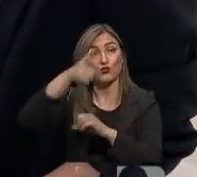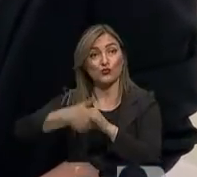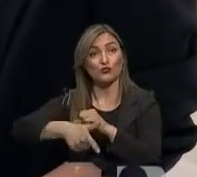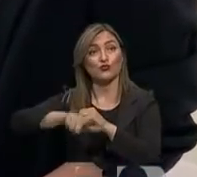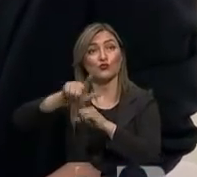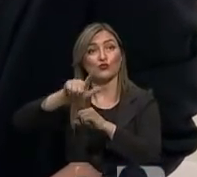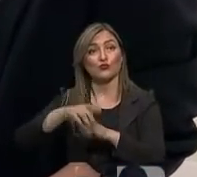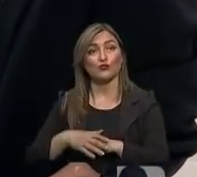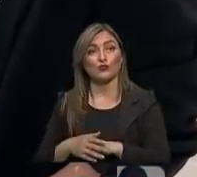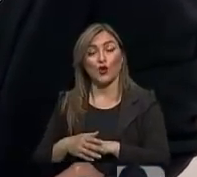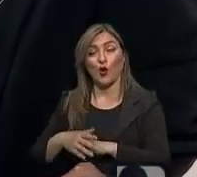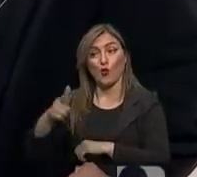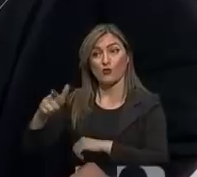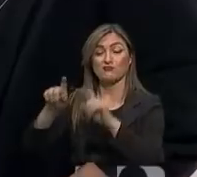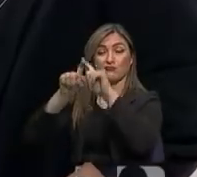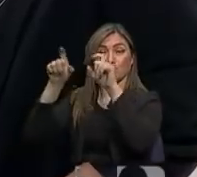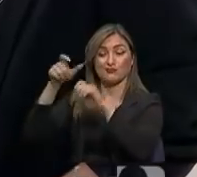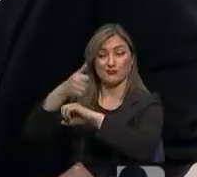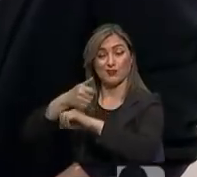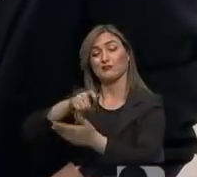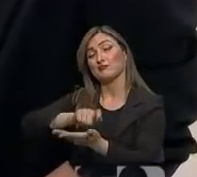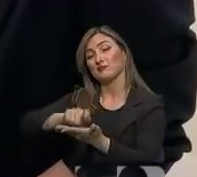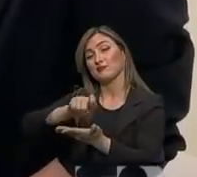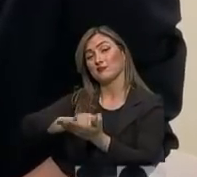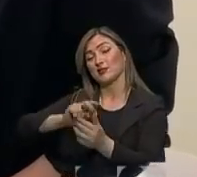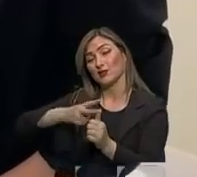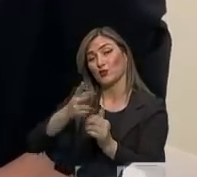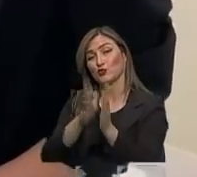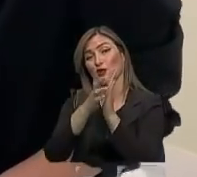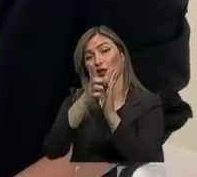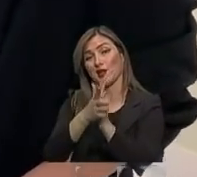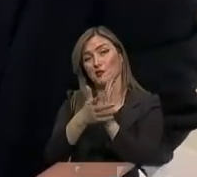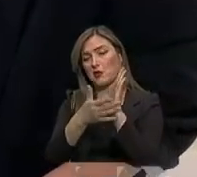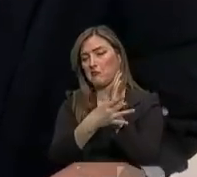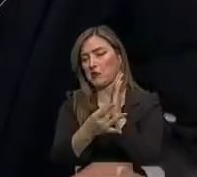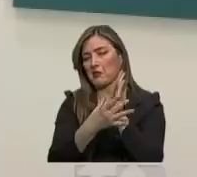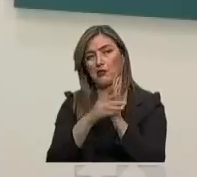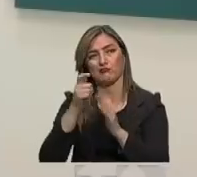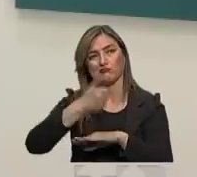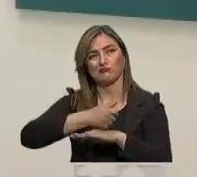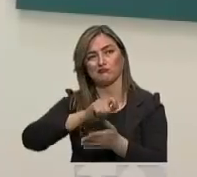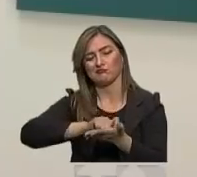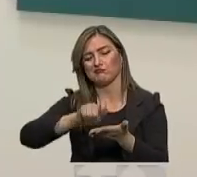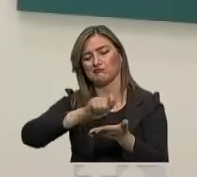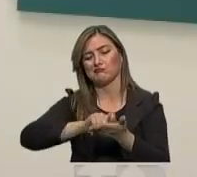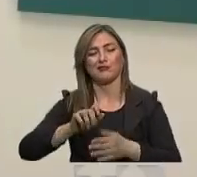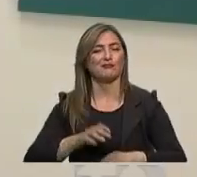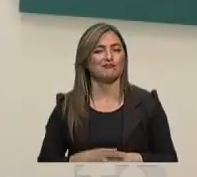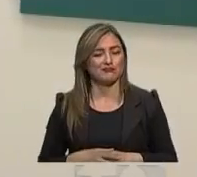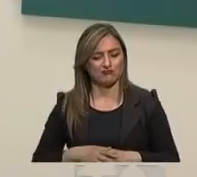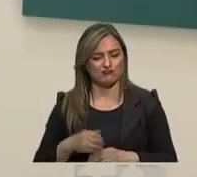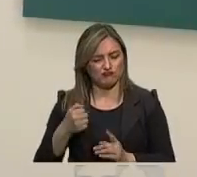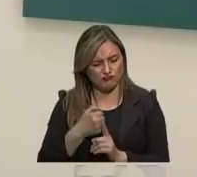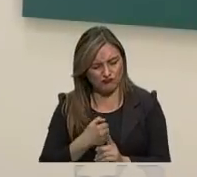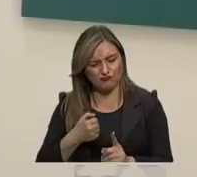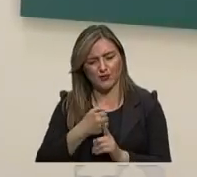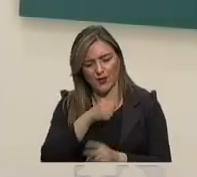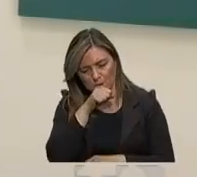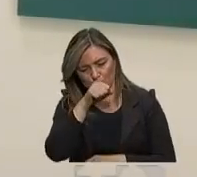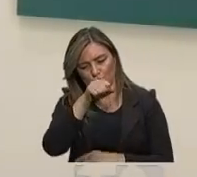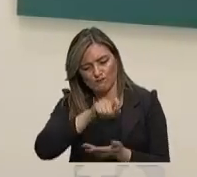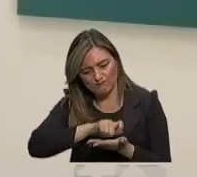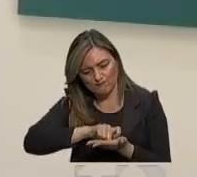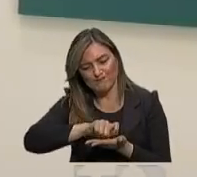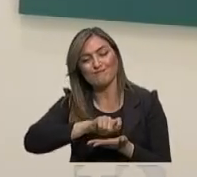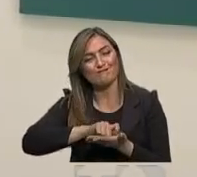y una editorialista española lanzarán el segundo libro de esta talentosa escritora, que afirma que la constancia y la pasión por